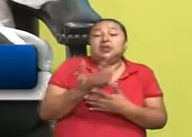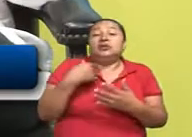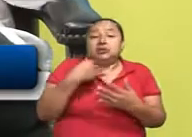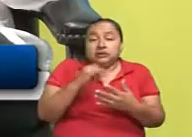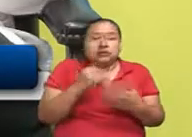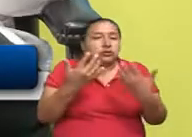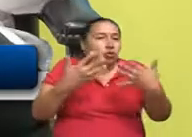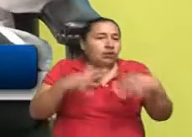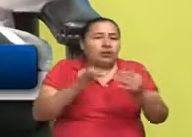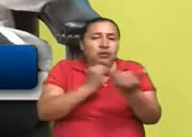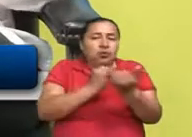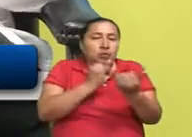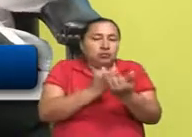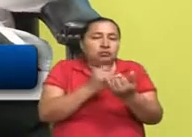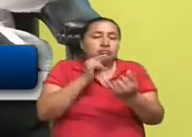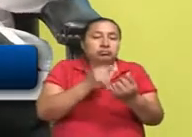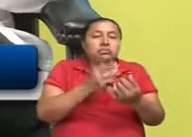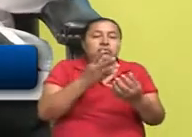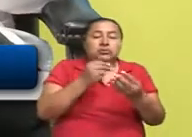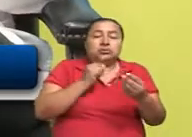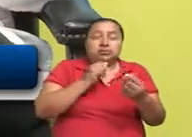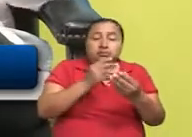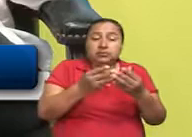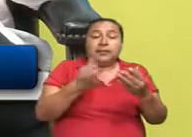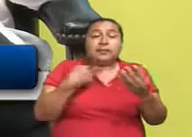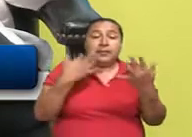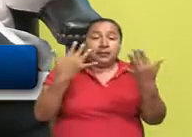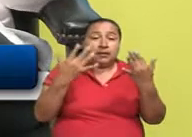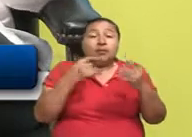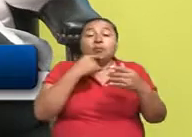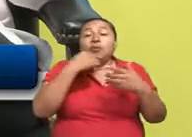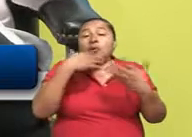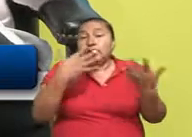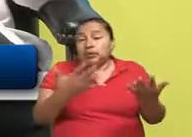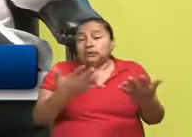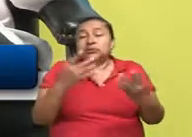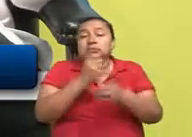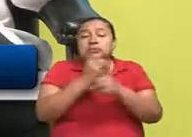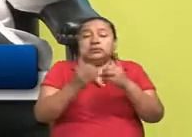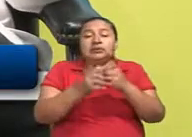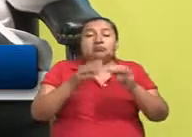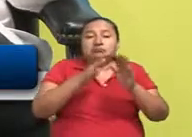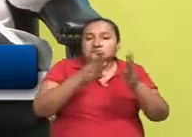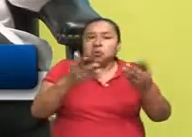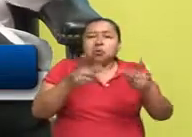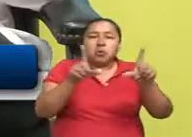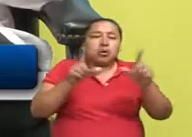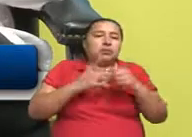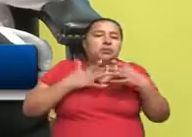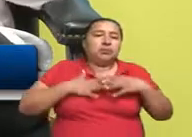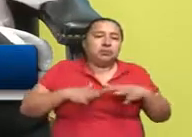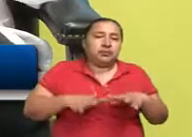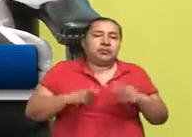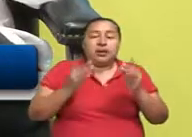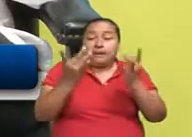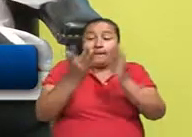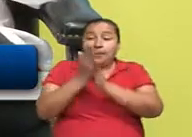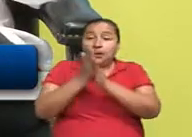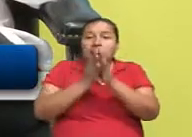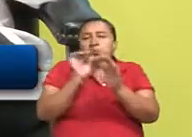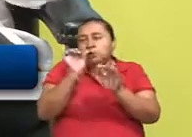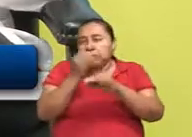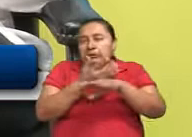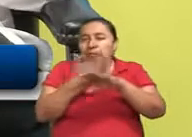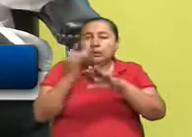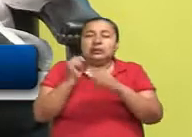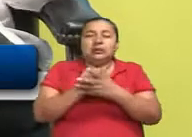Entonces, sí. Ese es el estímulo del músculo cremaster. Entonces, por eso tiene que estar un ambiente cálido, las manos tibias